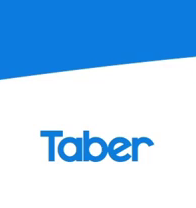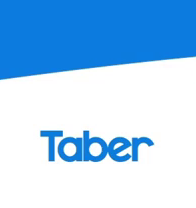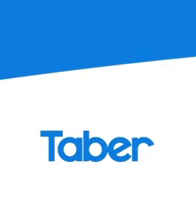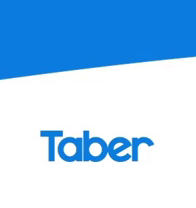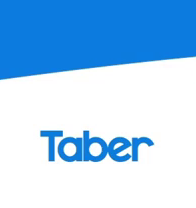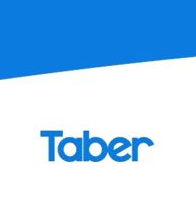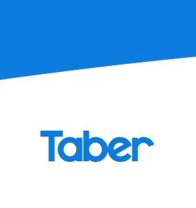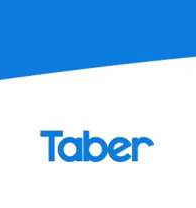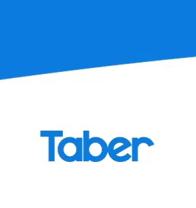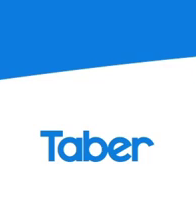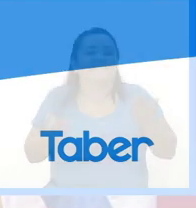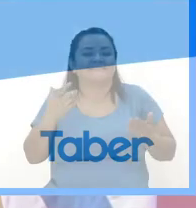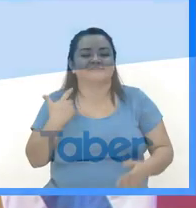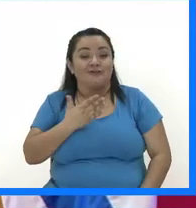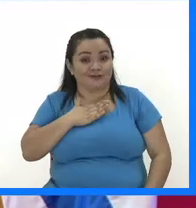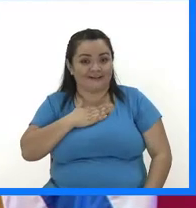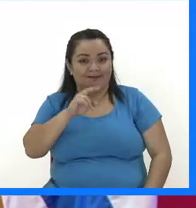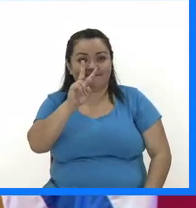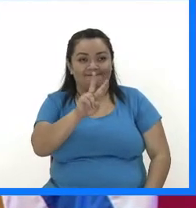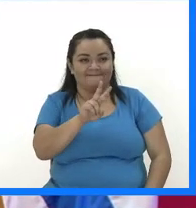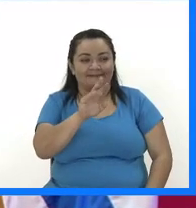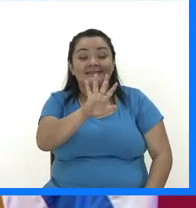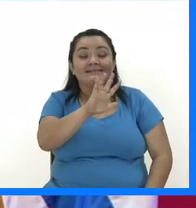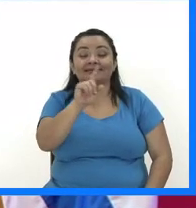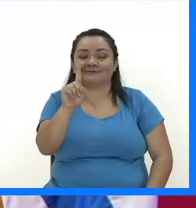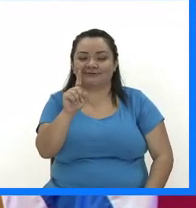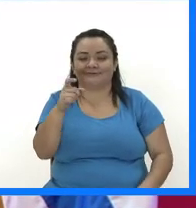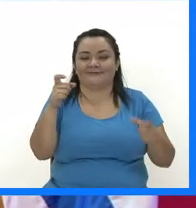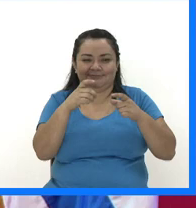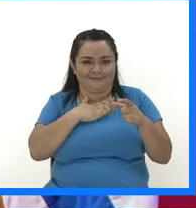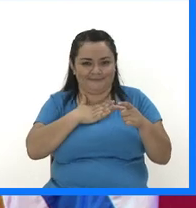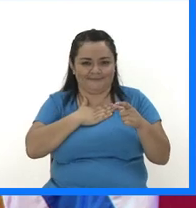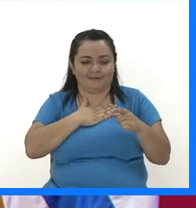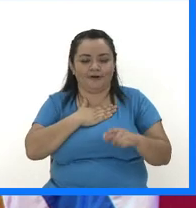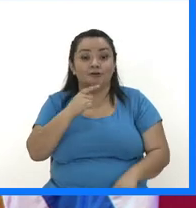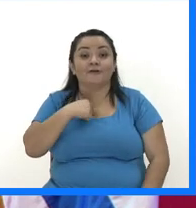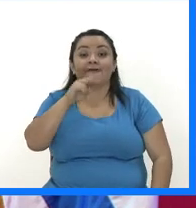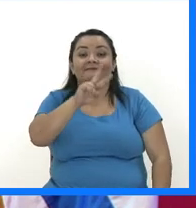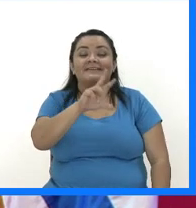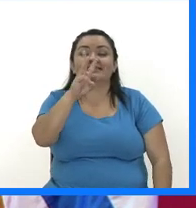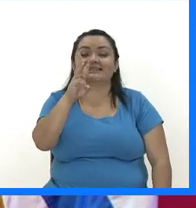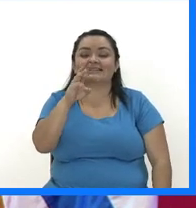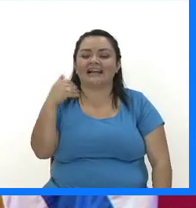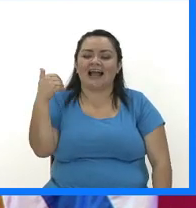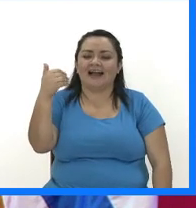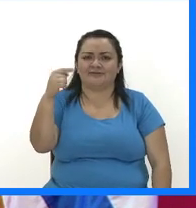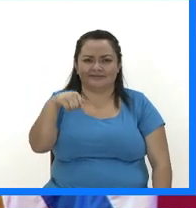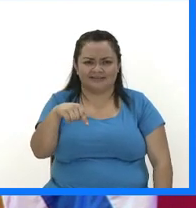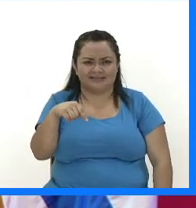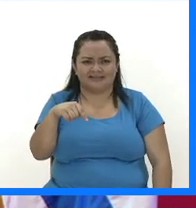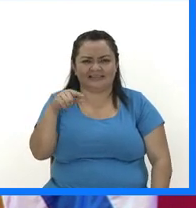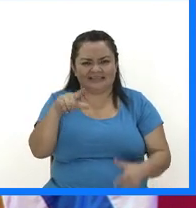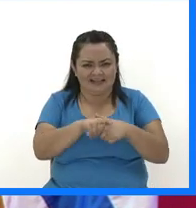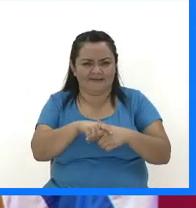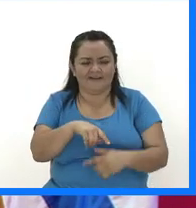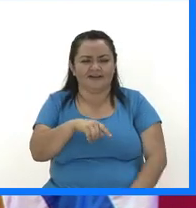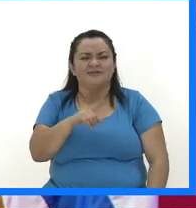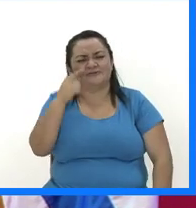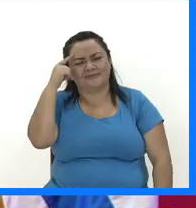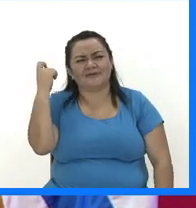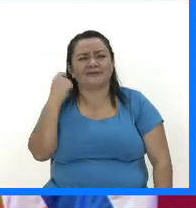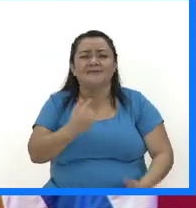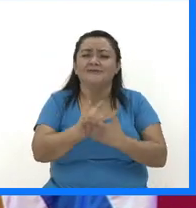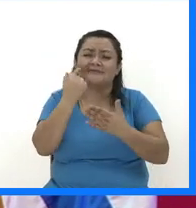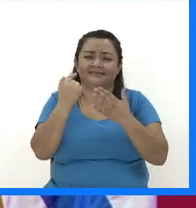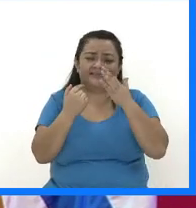cuántas veces tengo 51 años 26 años de estar aquí cuántas veces le he contado mi profesor que decía lo perpetran tus oraciones